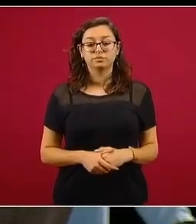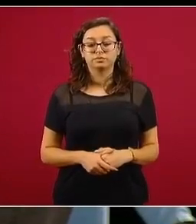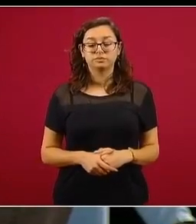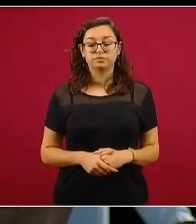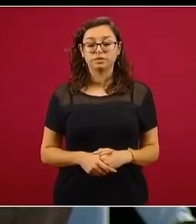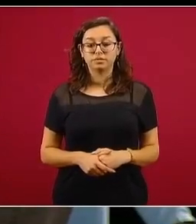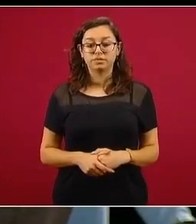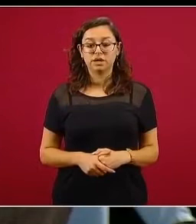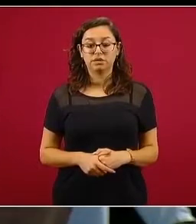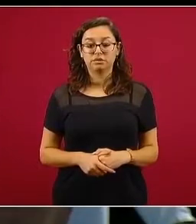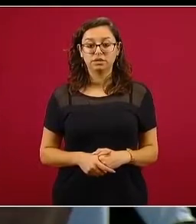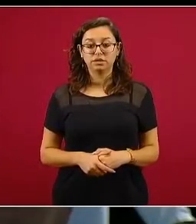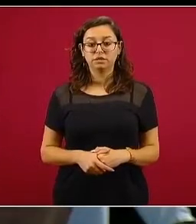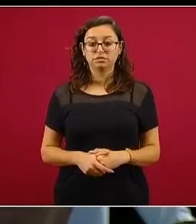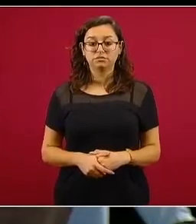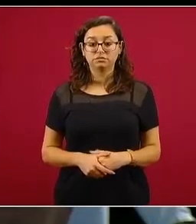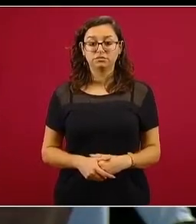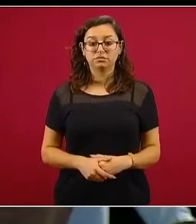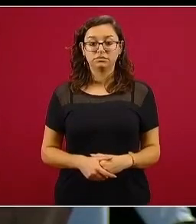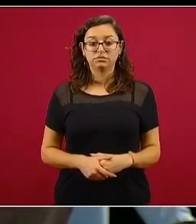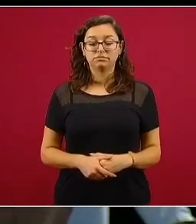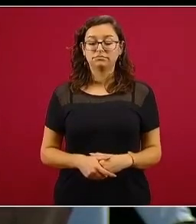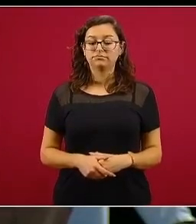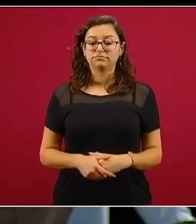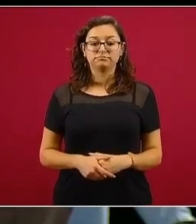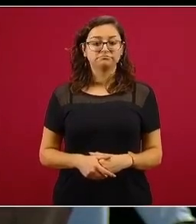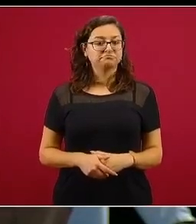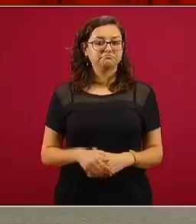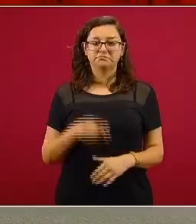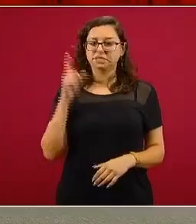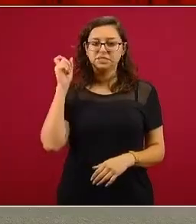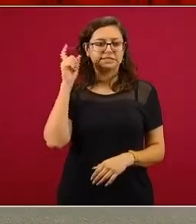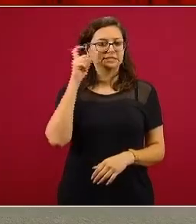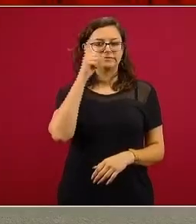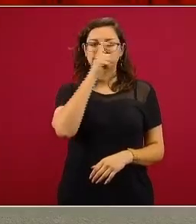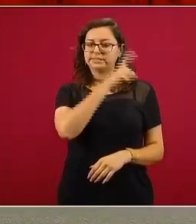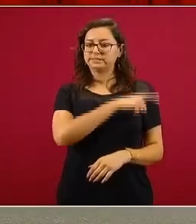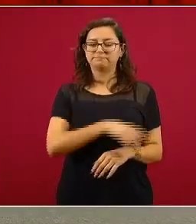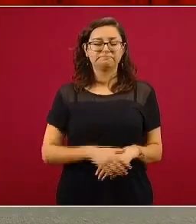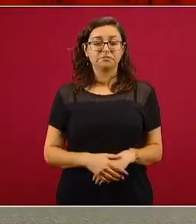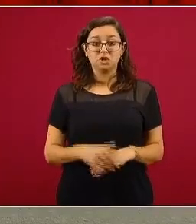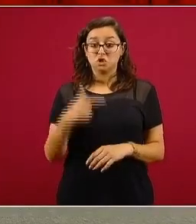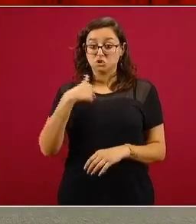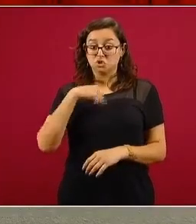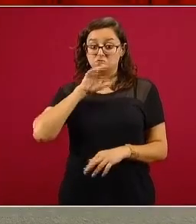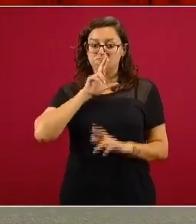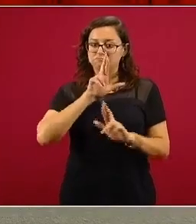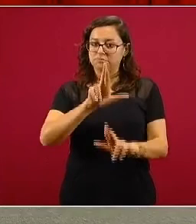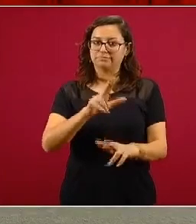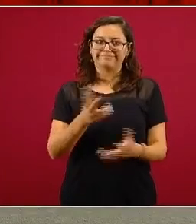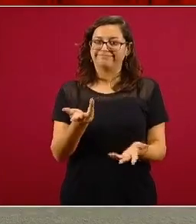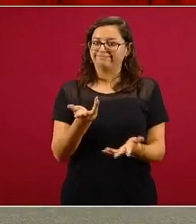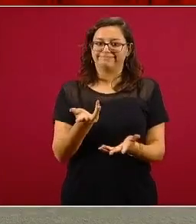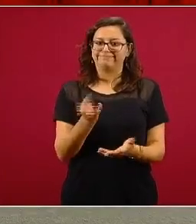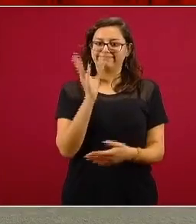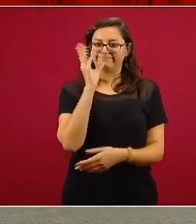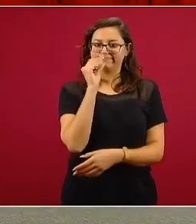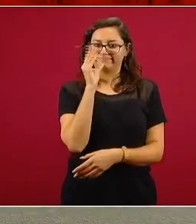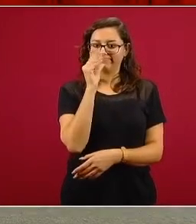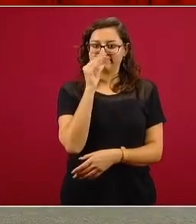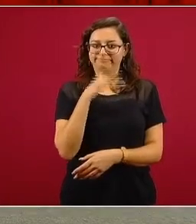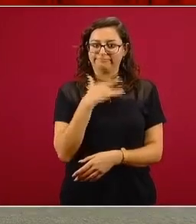misma intensidad que este primer brote? Es muy difícil predecirlo. Sería aventurado, por cierto que otra de